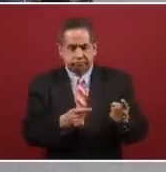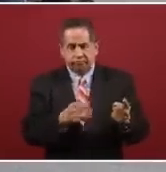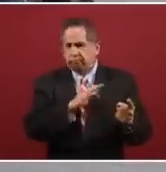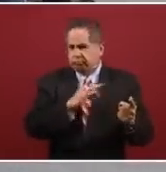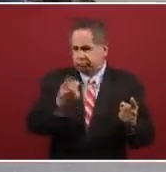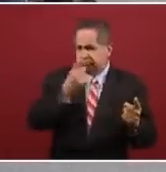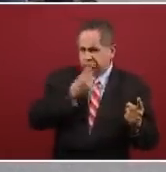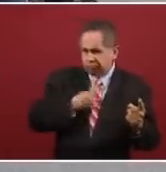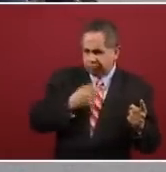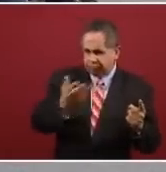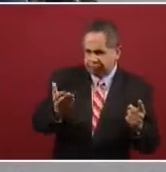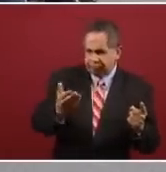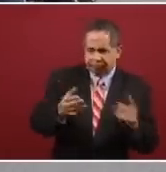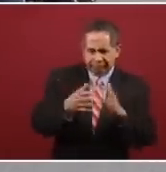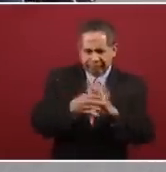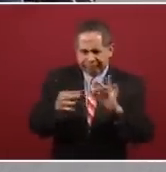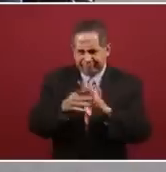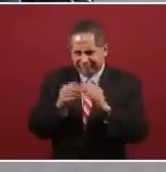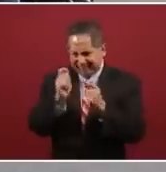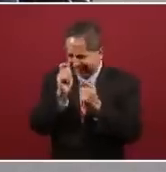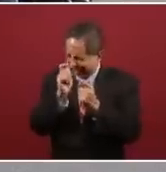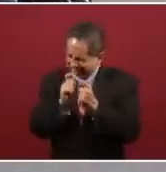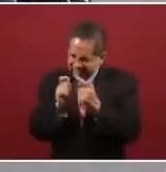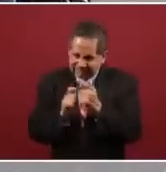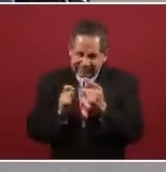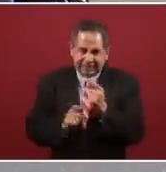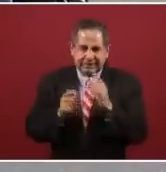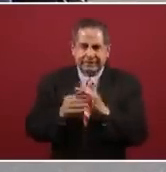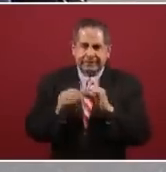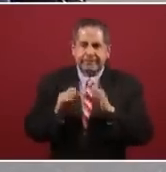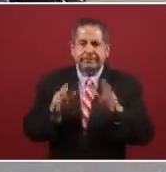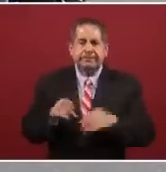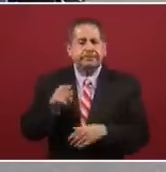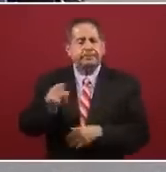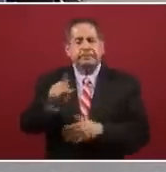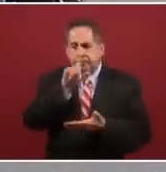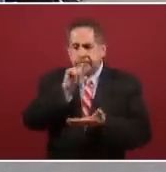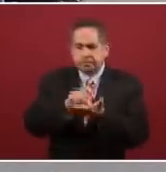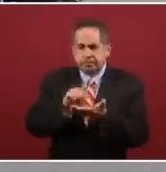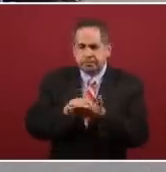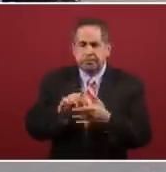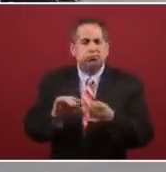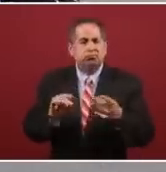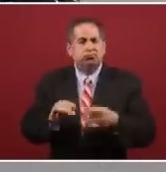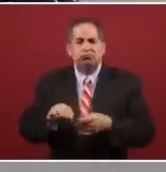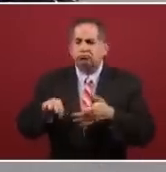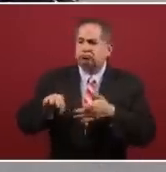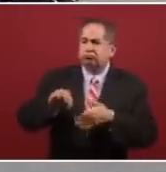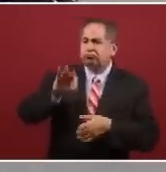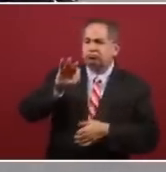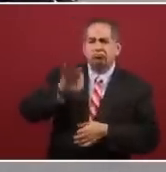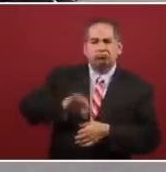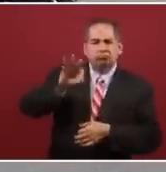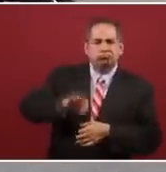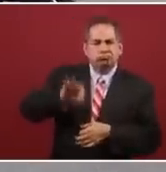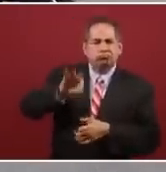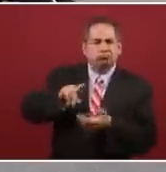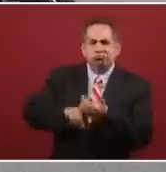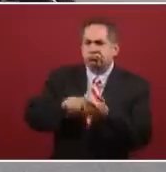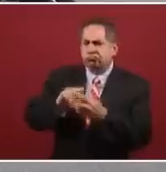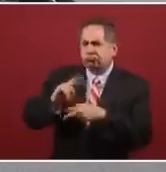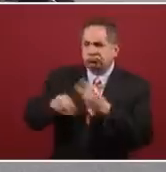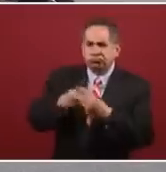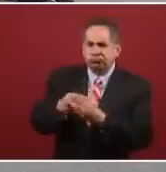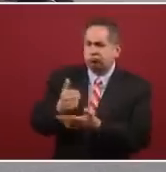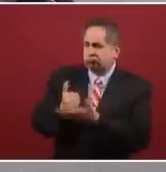dar por detalles pormenorizados. Habla en el Twitter sobre tasas. ¿A qué tasas fue este refinanciamiento